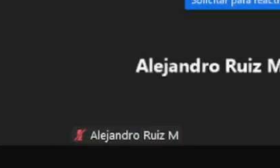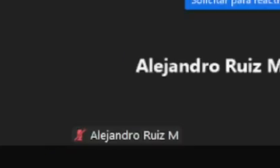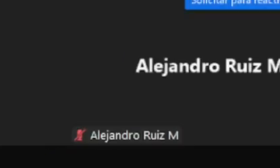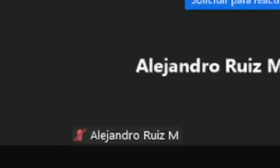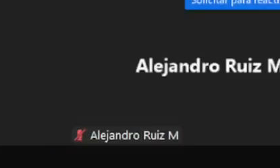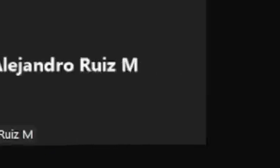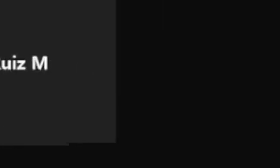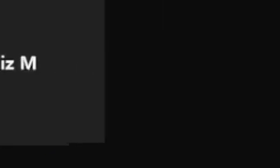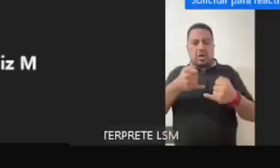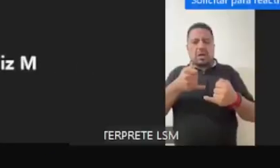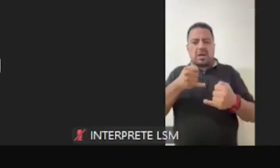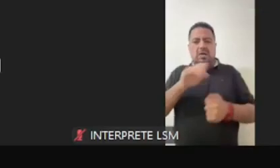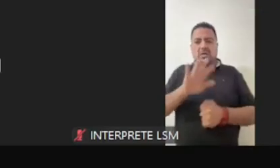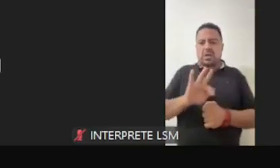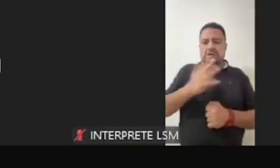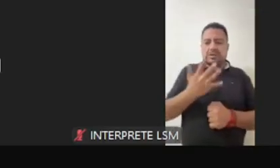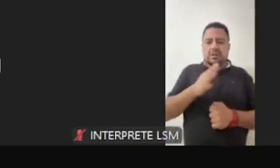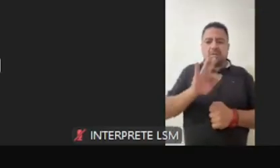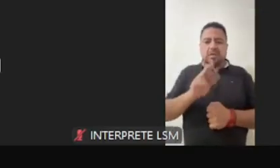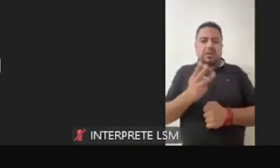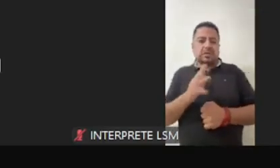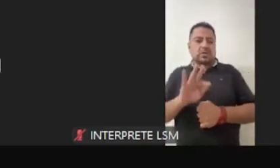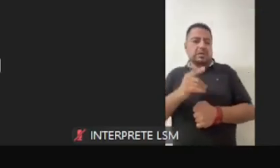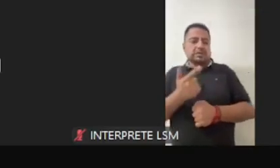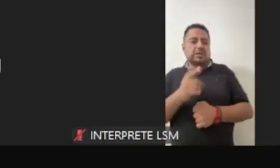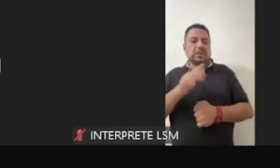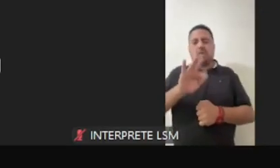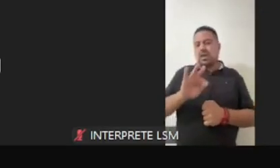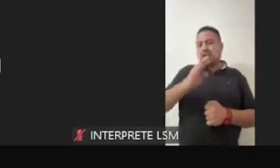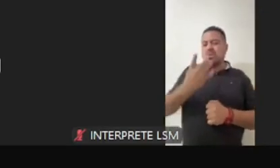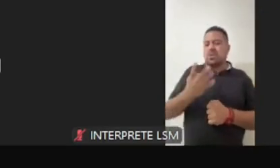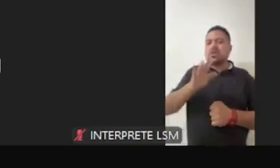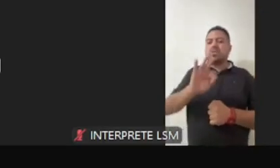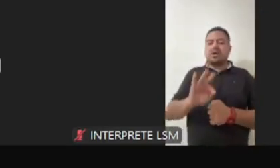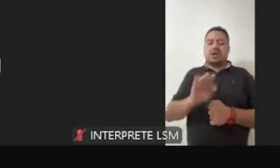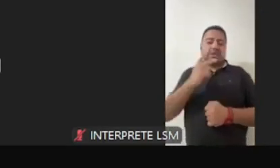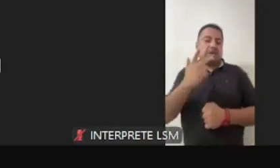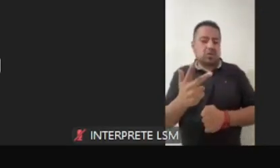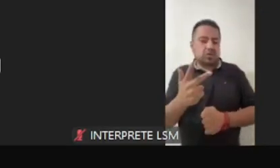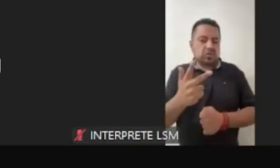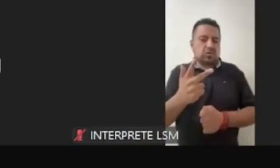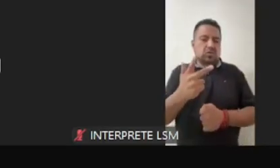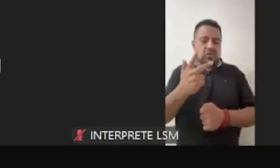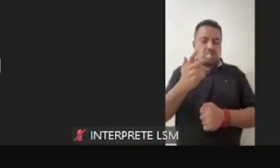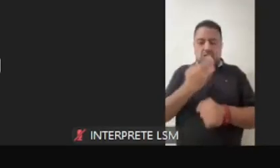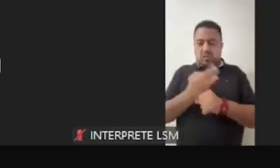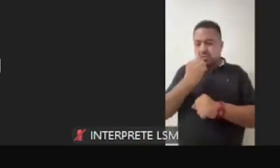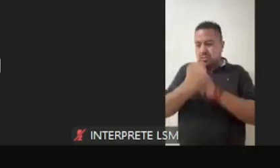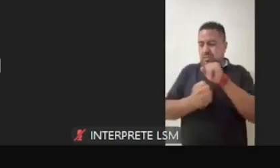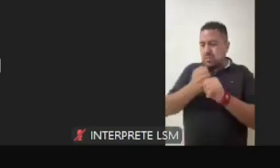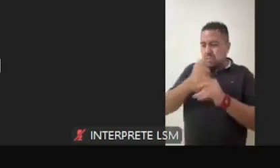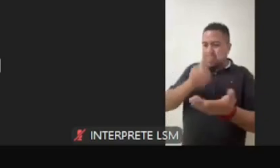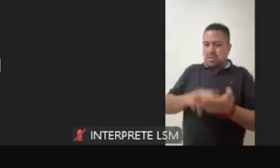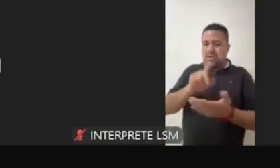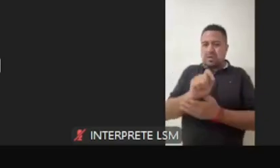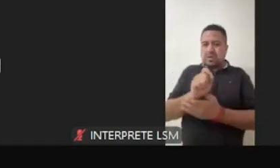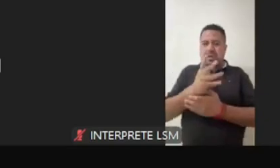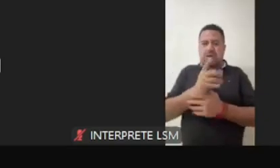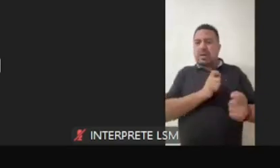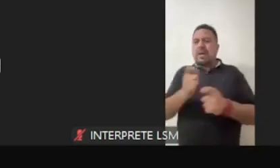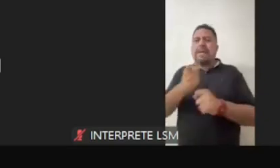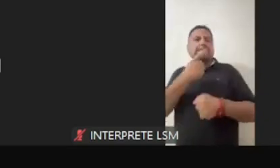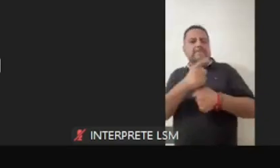45 43 47 44 y 48 de este año que fueron turnados el